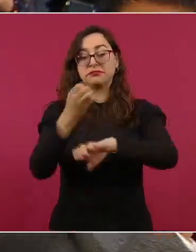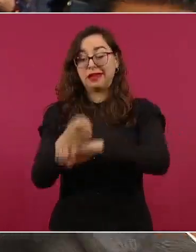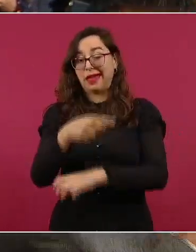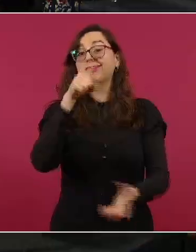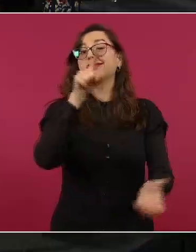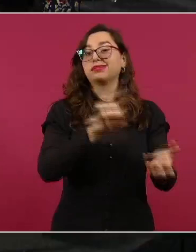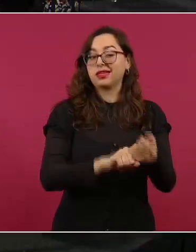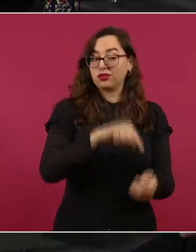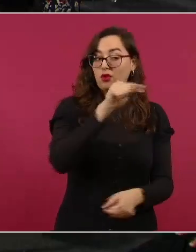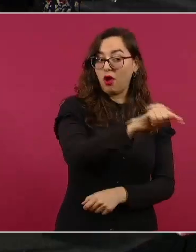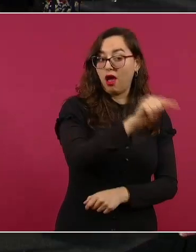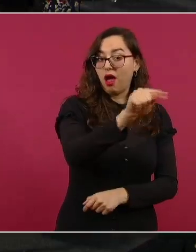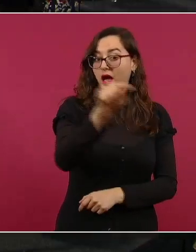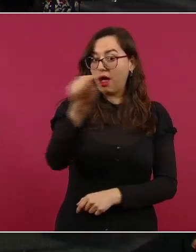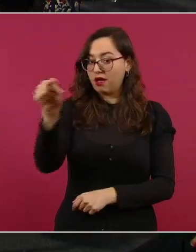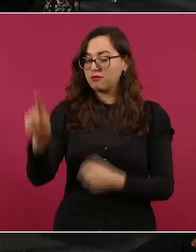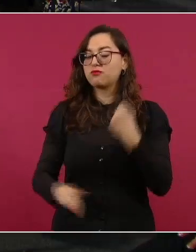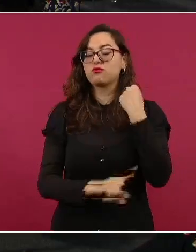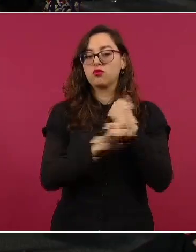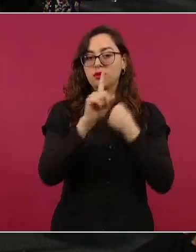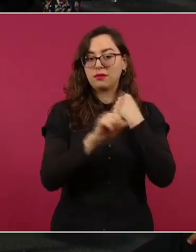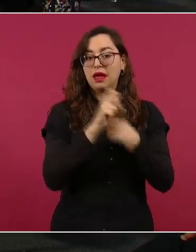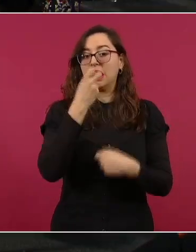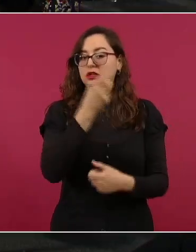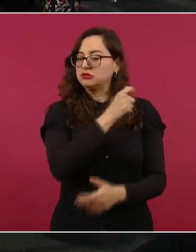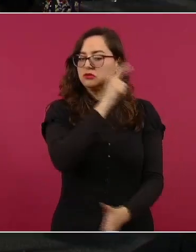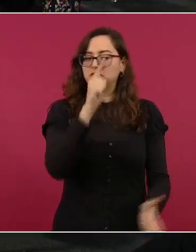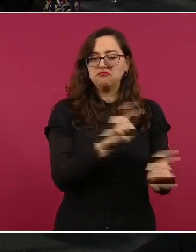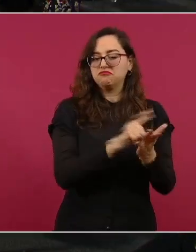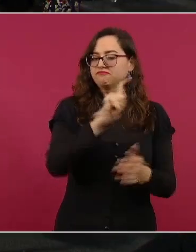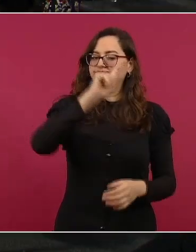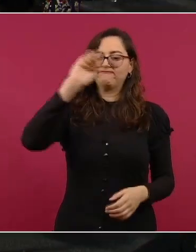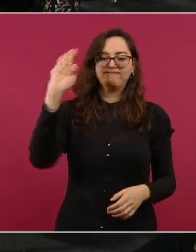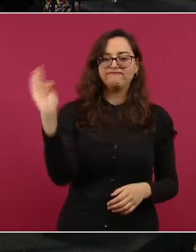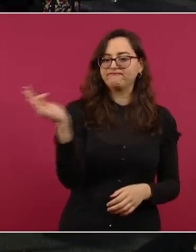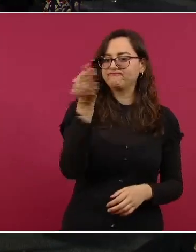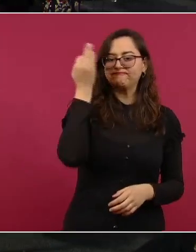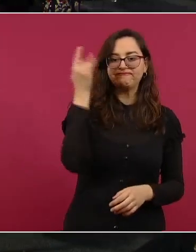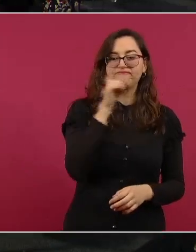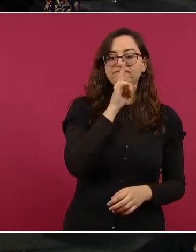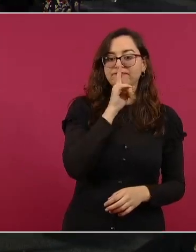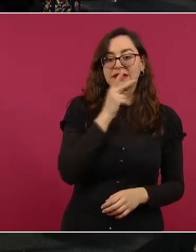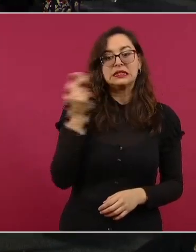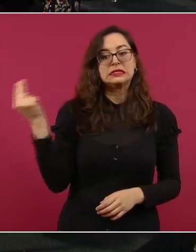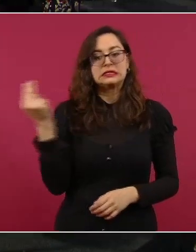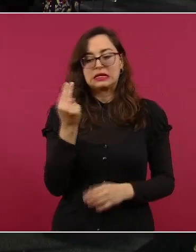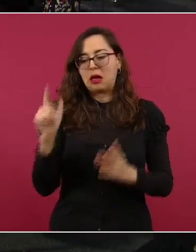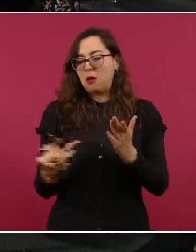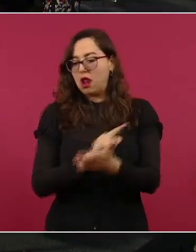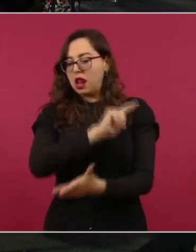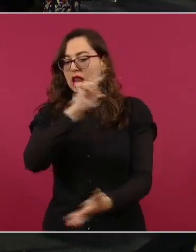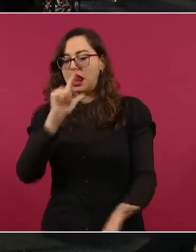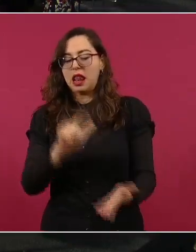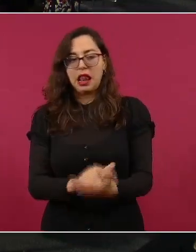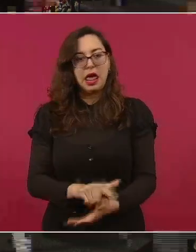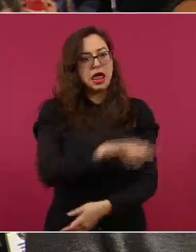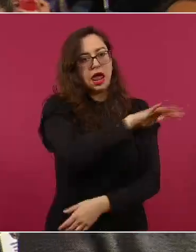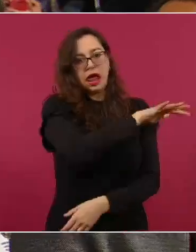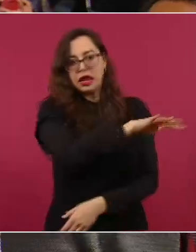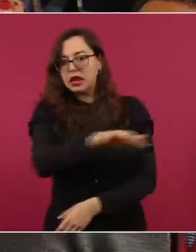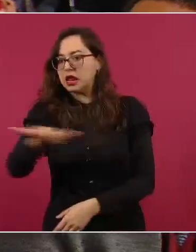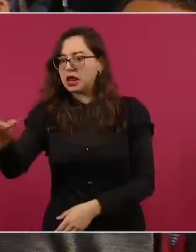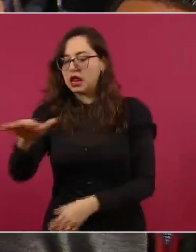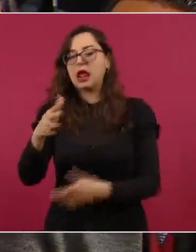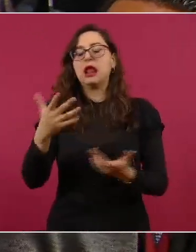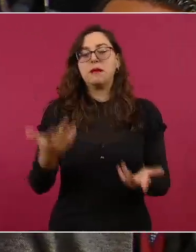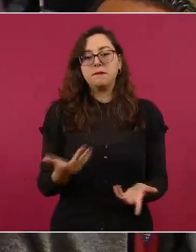no tener una ley general, se carece de un sistema nacional de prevención y protección integrado por diversas instituciones federales y locales